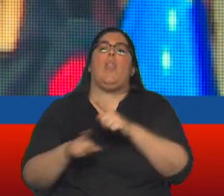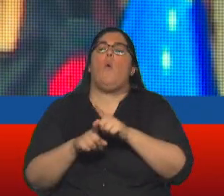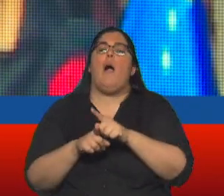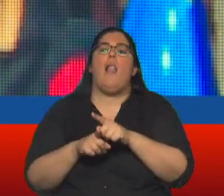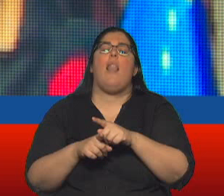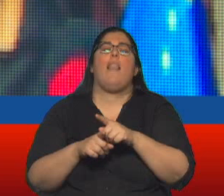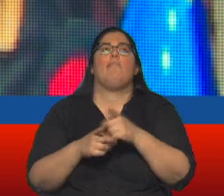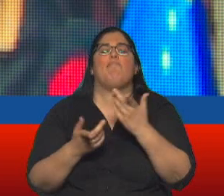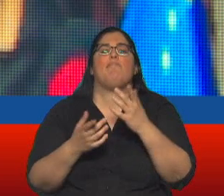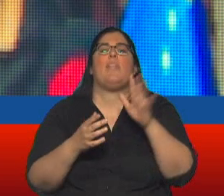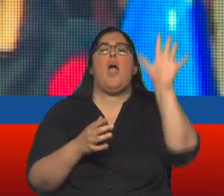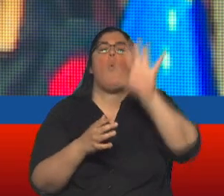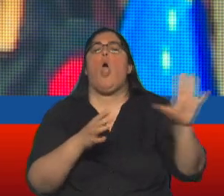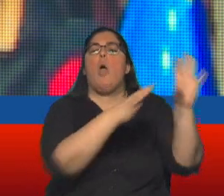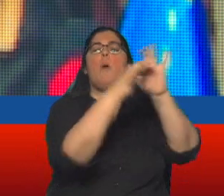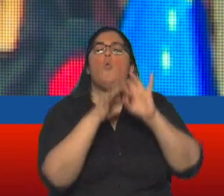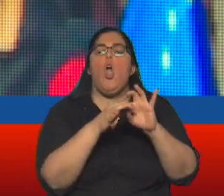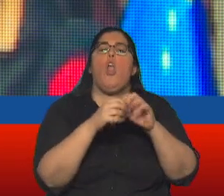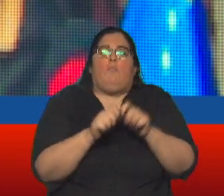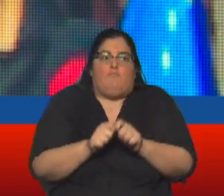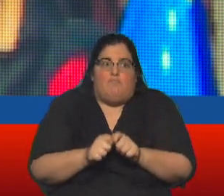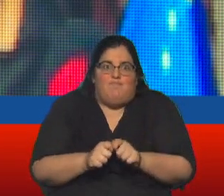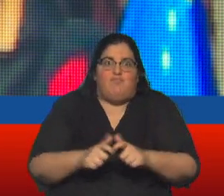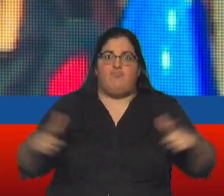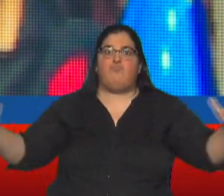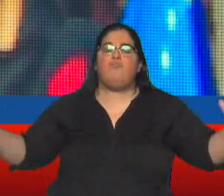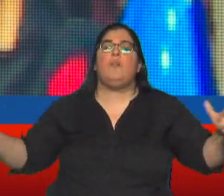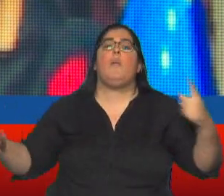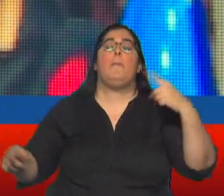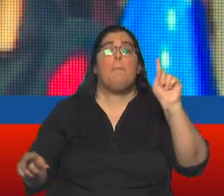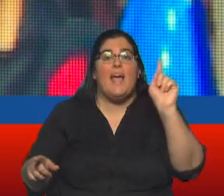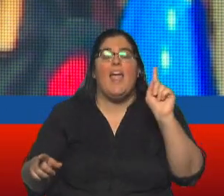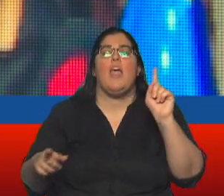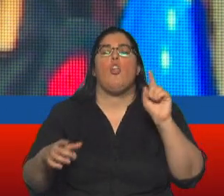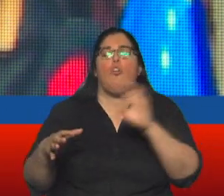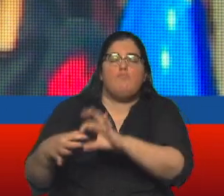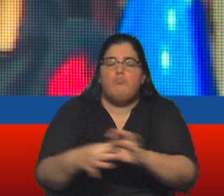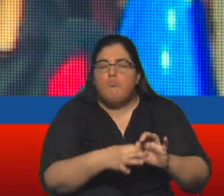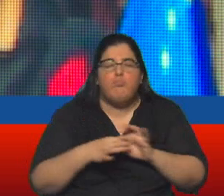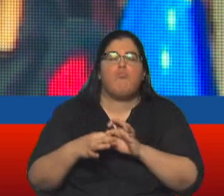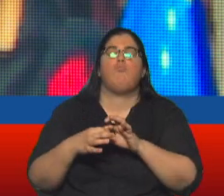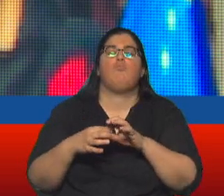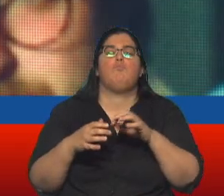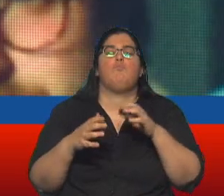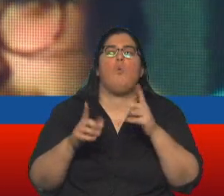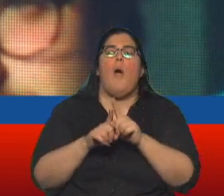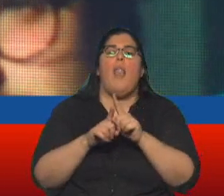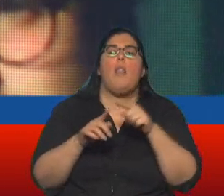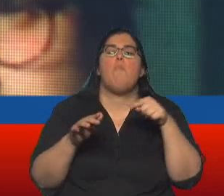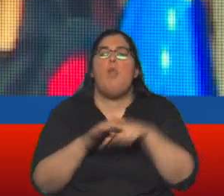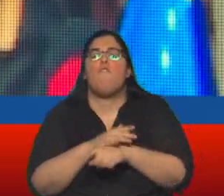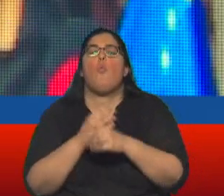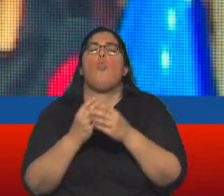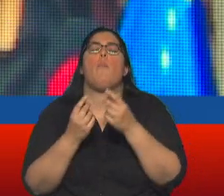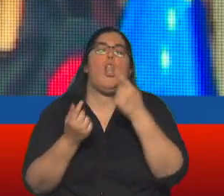Unión Europea más extensa pero menos profunda, donde la comunidad, me da hasta impresión decir valores, uno podría decir de valores,